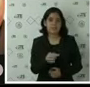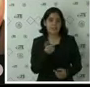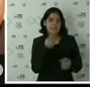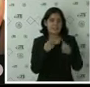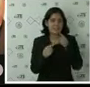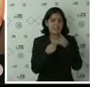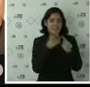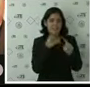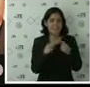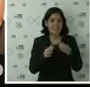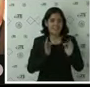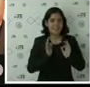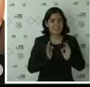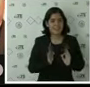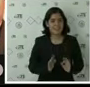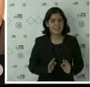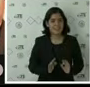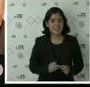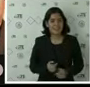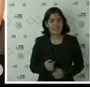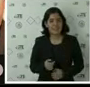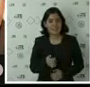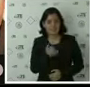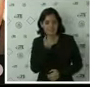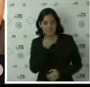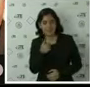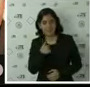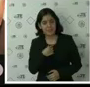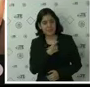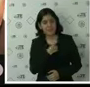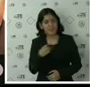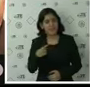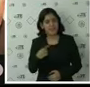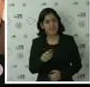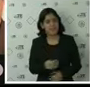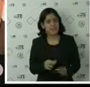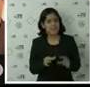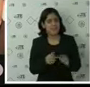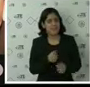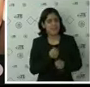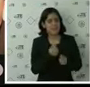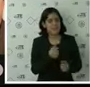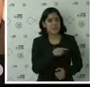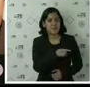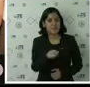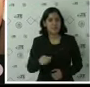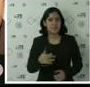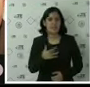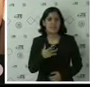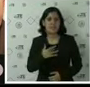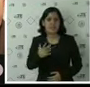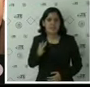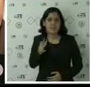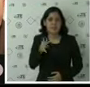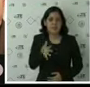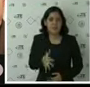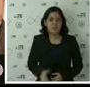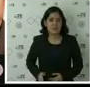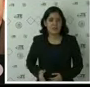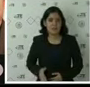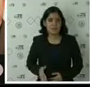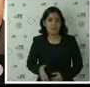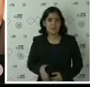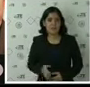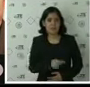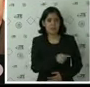que lo diga, no puedo dejar de omitirlo, deben de sentirse totalmente orgullosos. Sus realidades son diferentes, sus